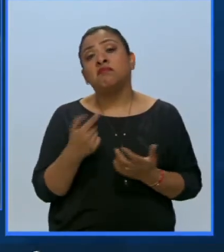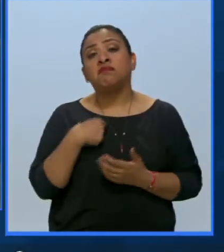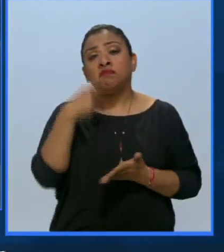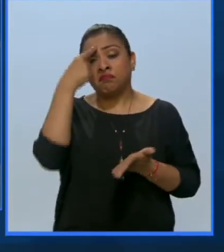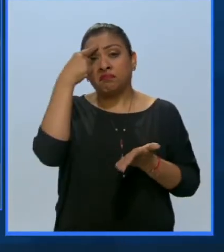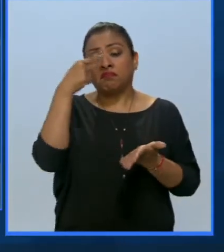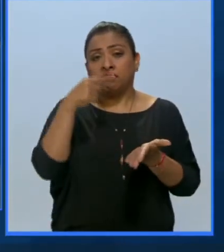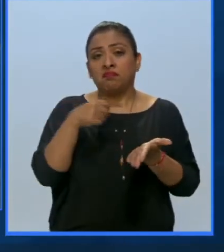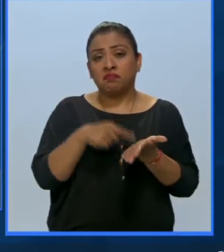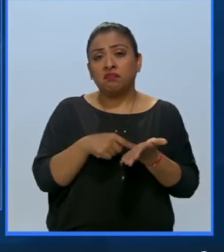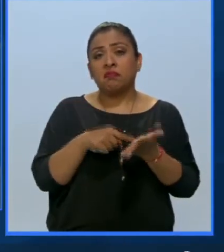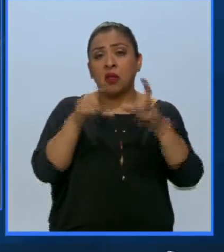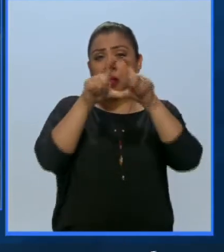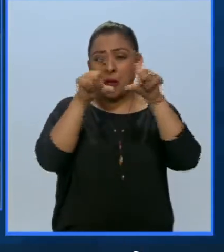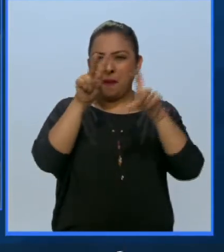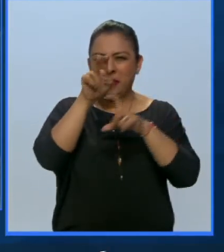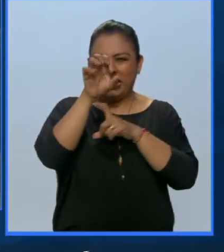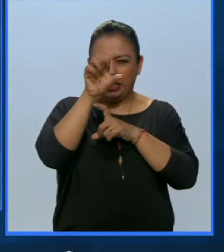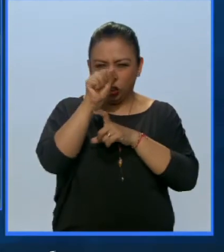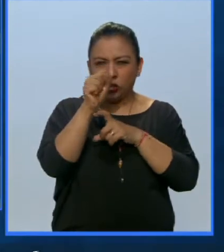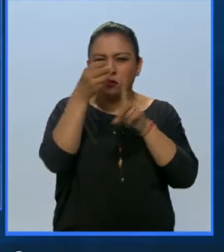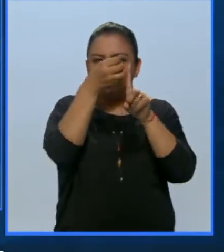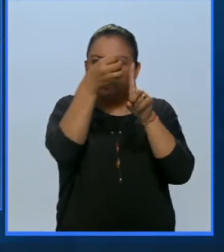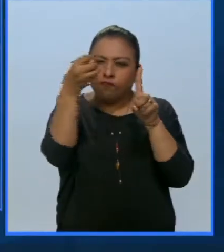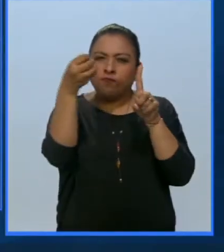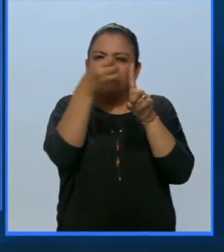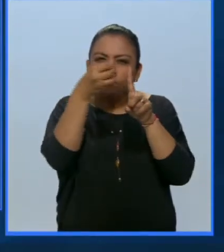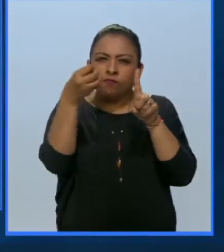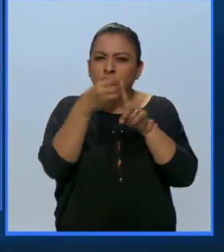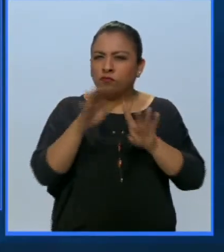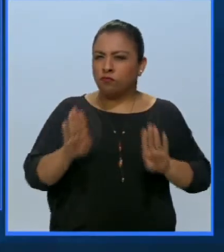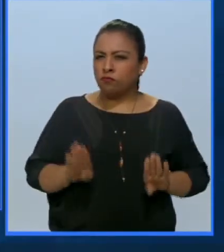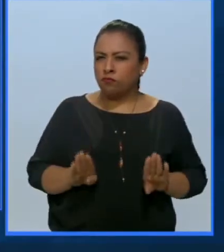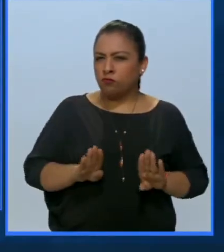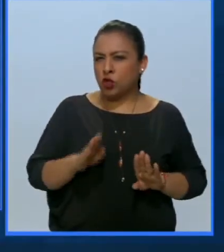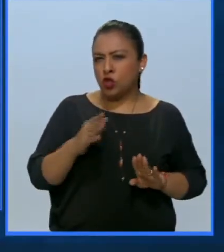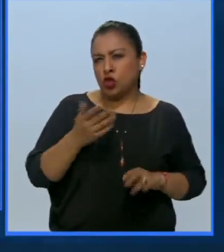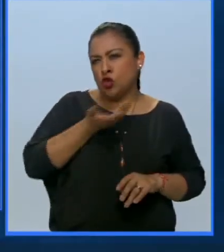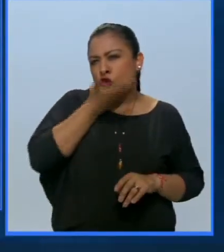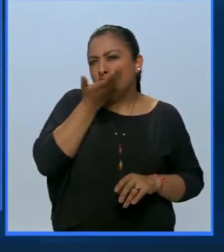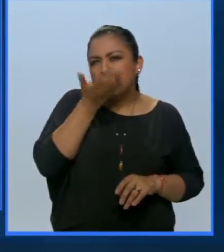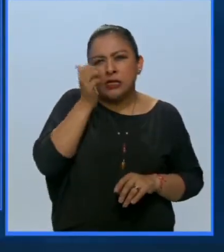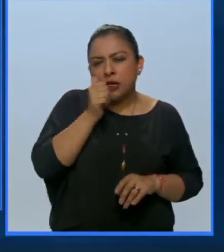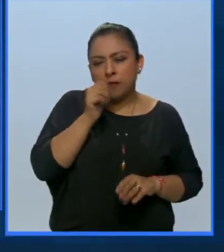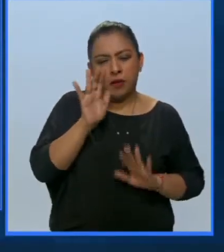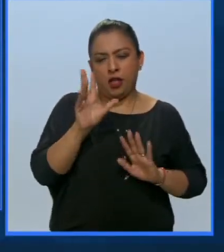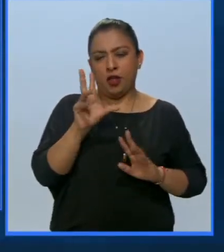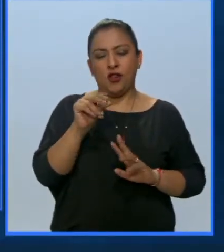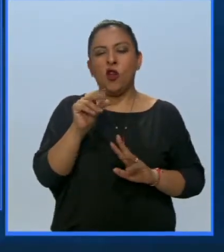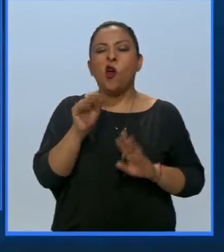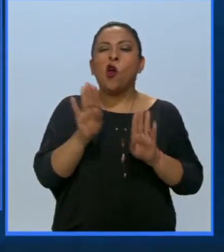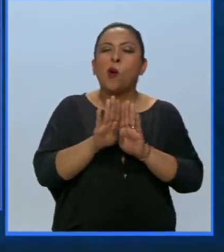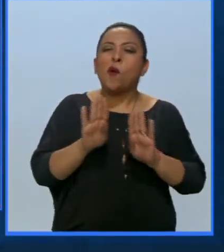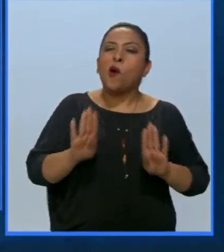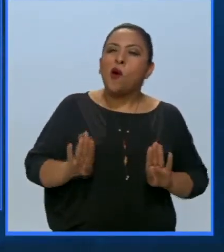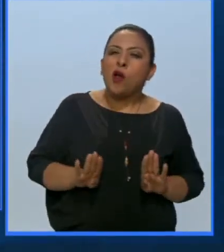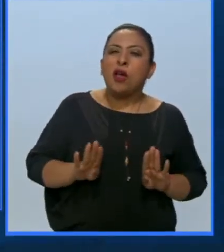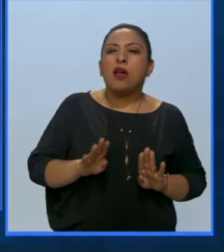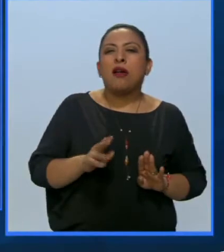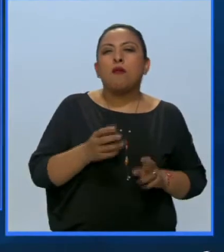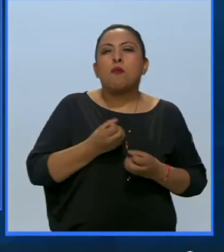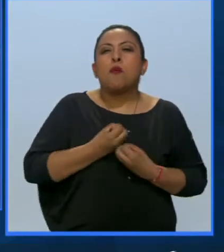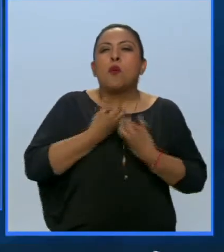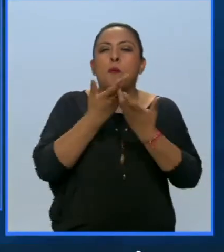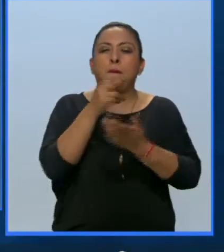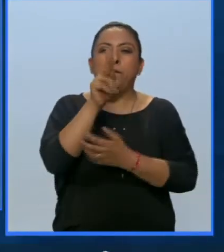que versos estructurados no a la manera tradicional, sino a la manera, digamos, de grandes poemas